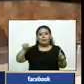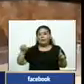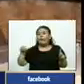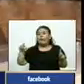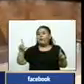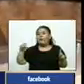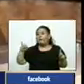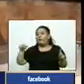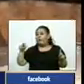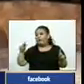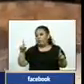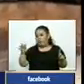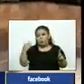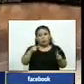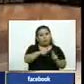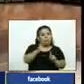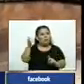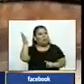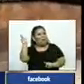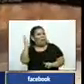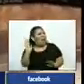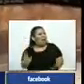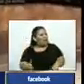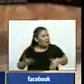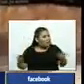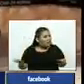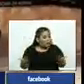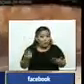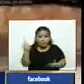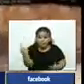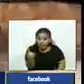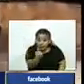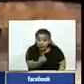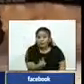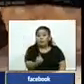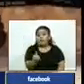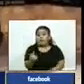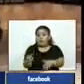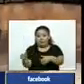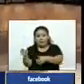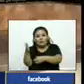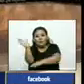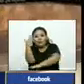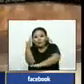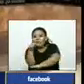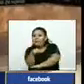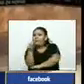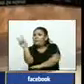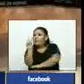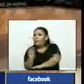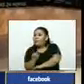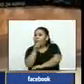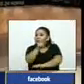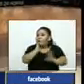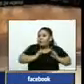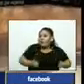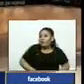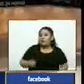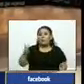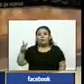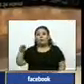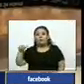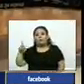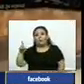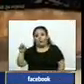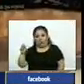Yamatei, ha brindado declaraciones en relación a qué pasará con los funcionarios y los diplomáticos venezolanos del régimen de Nicolás Maduro que actualmente